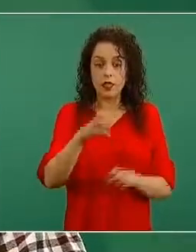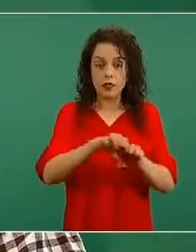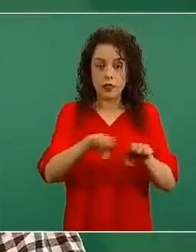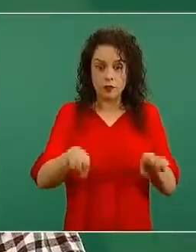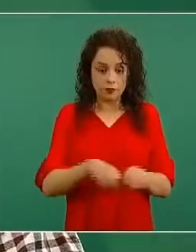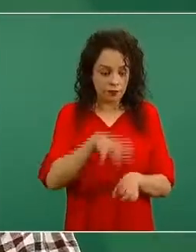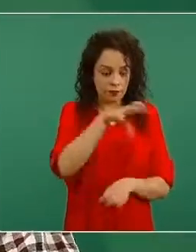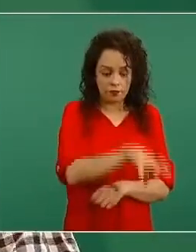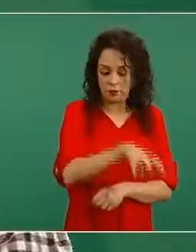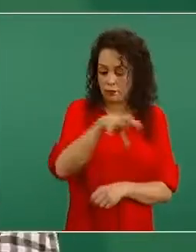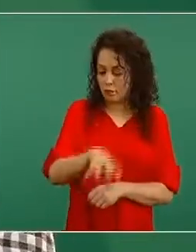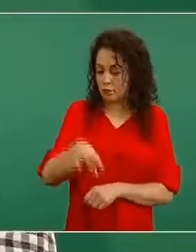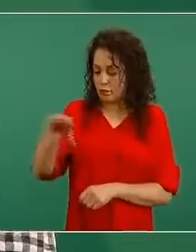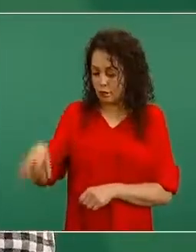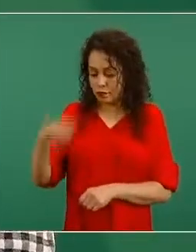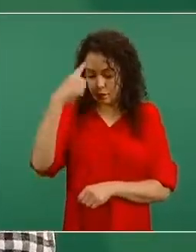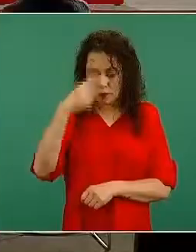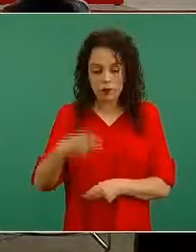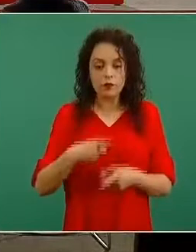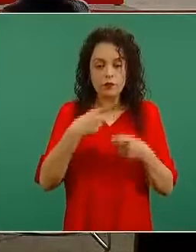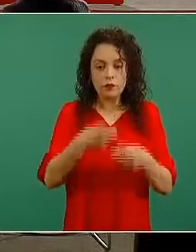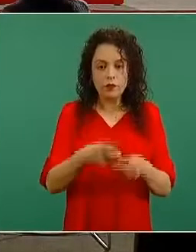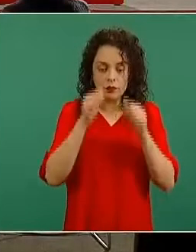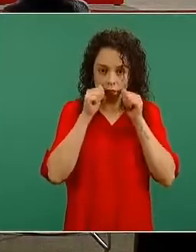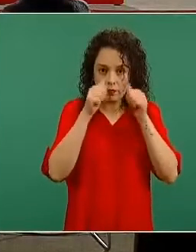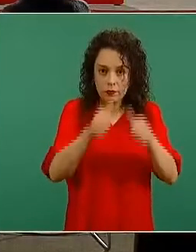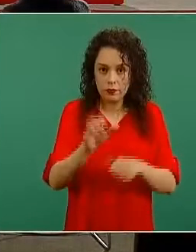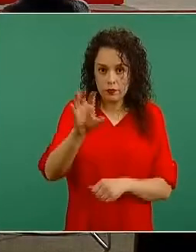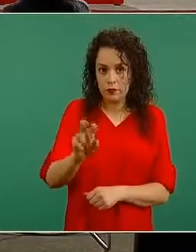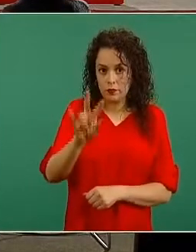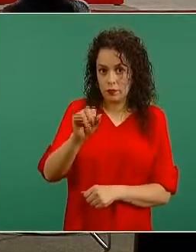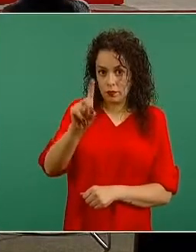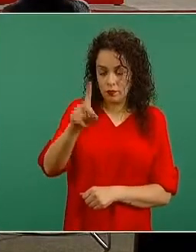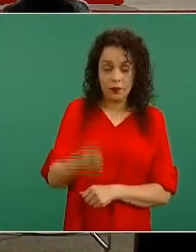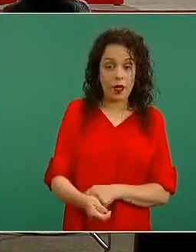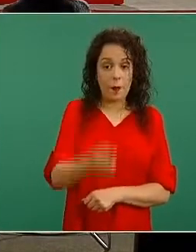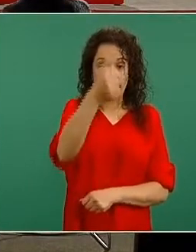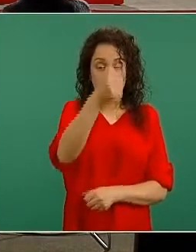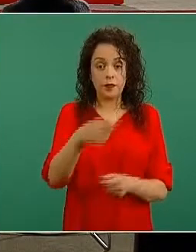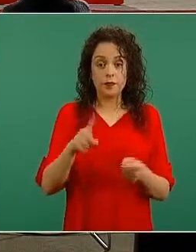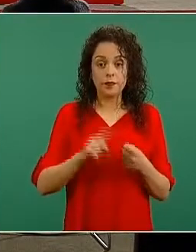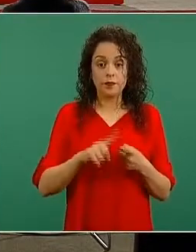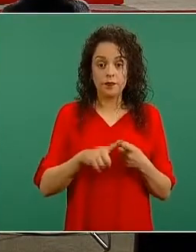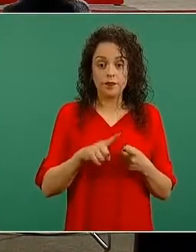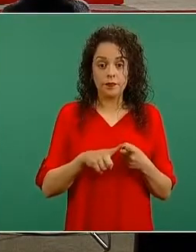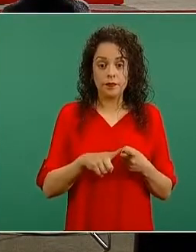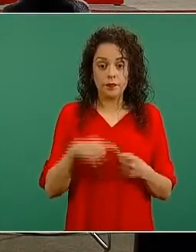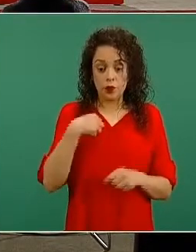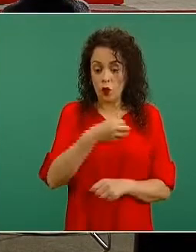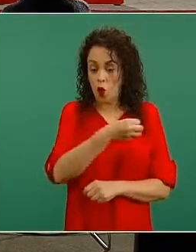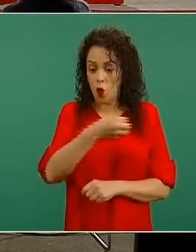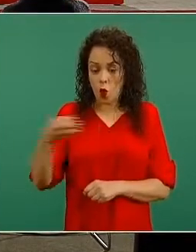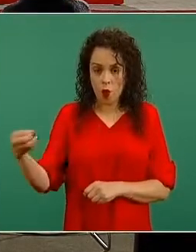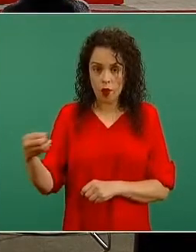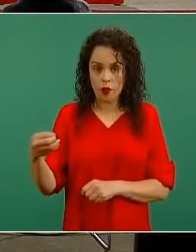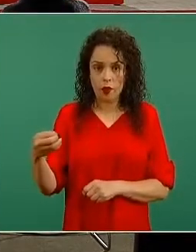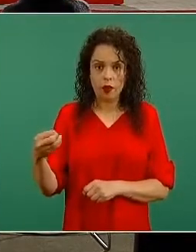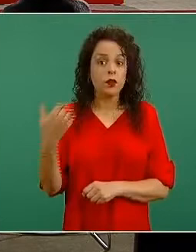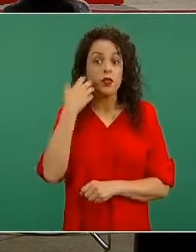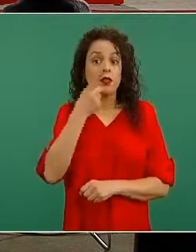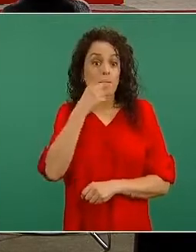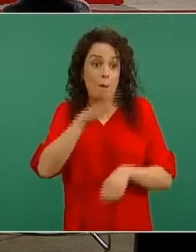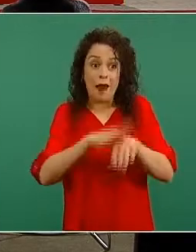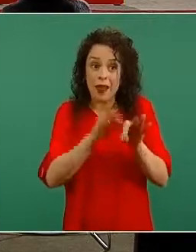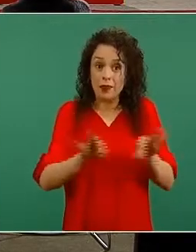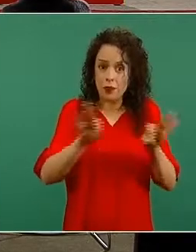relevantes de la atención COVID. El primero es el orden en el que lo estoy diciendo no implica ni prioridad ni